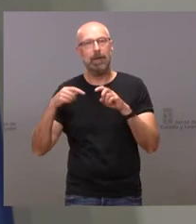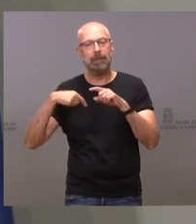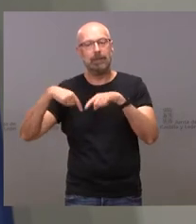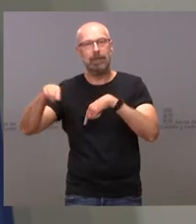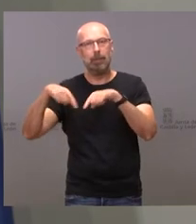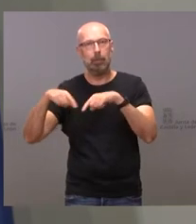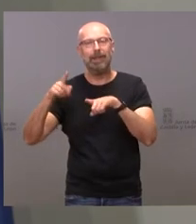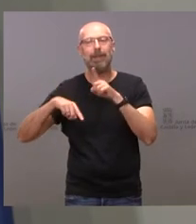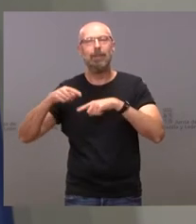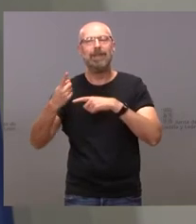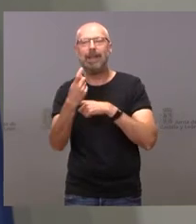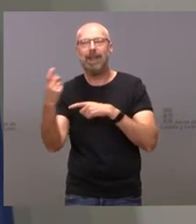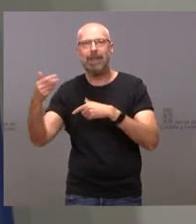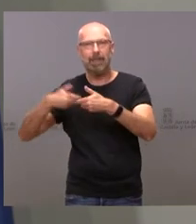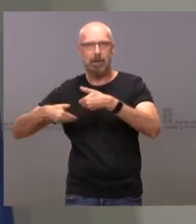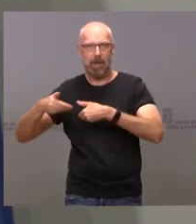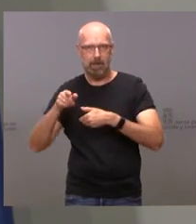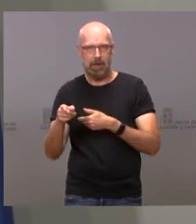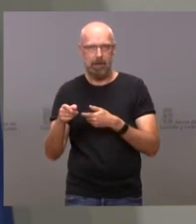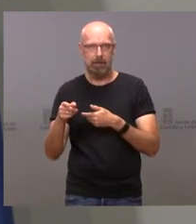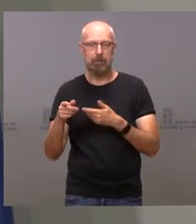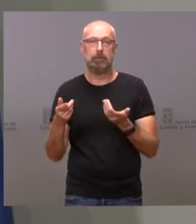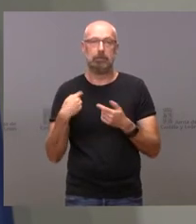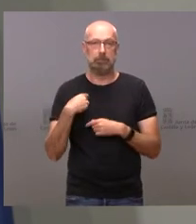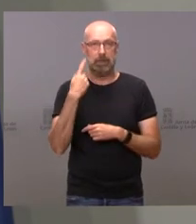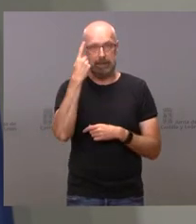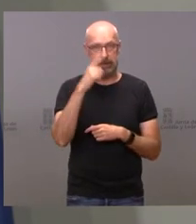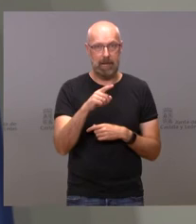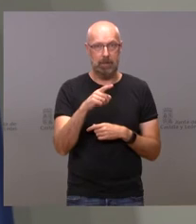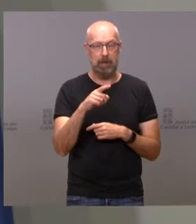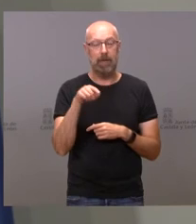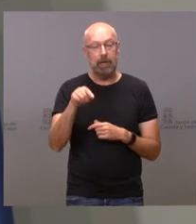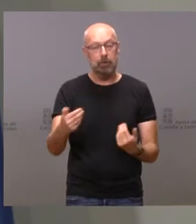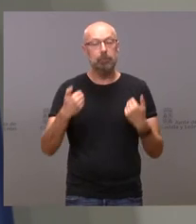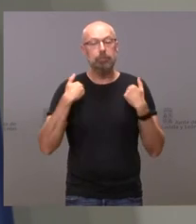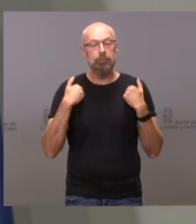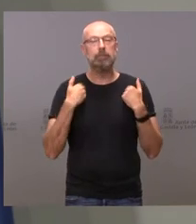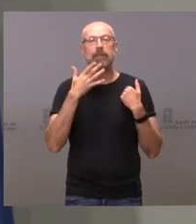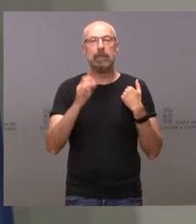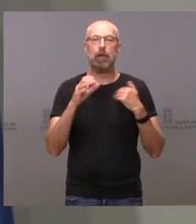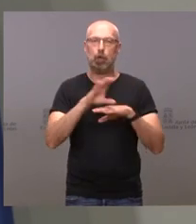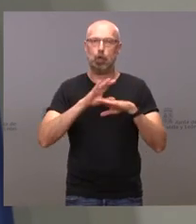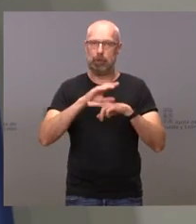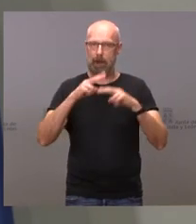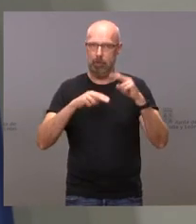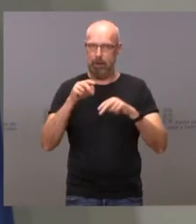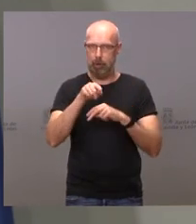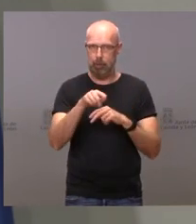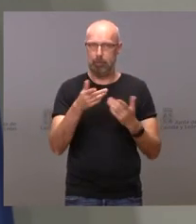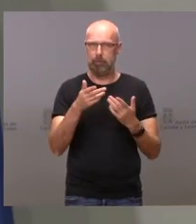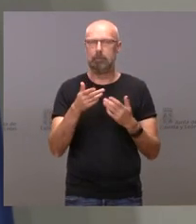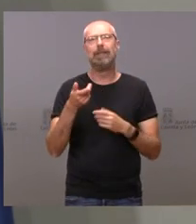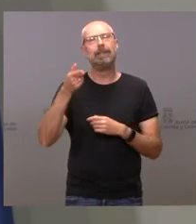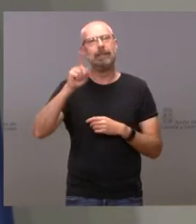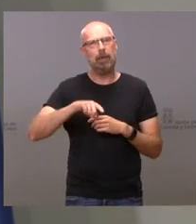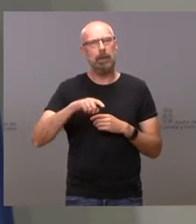a la demanda. Que como saben, compete a la Consejería de Fomento. Se están barajando también